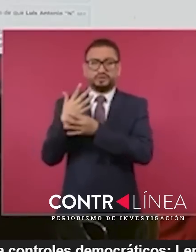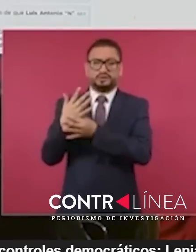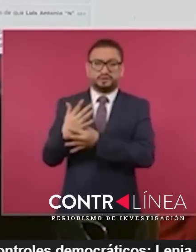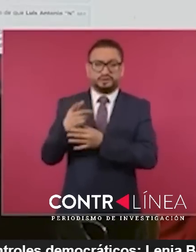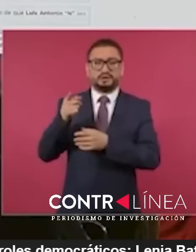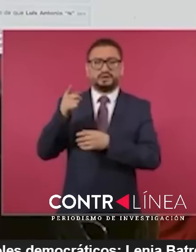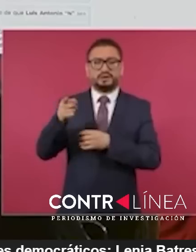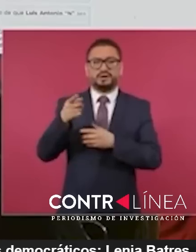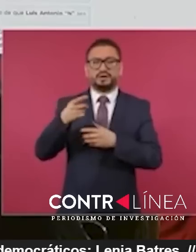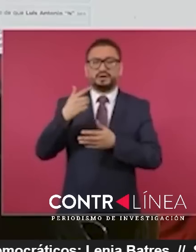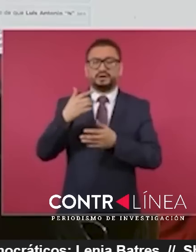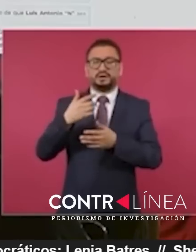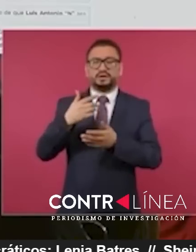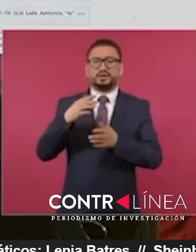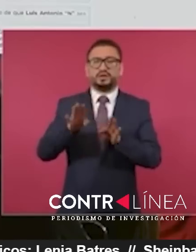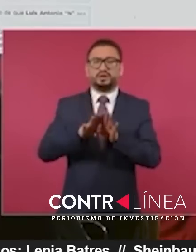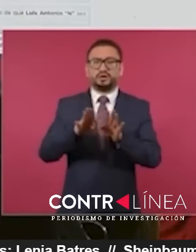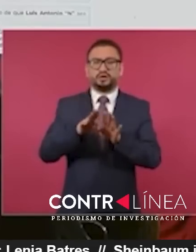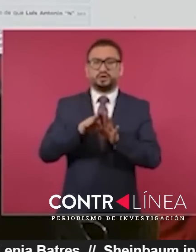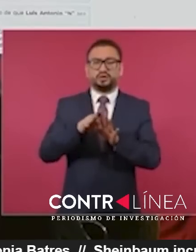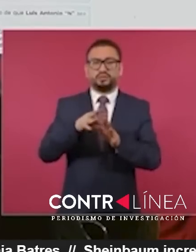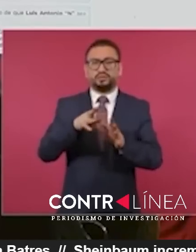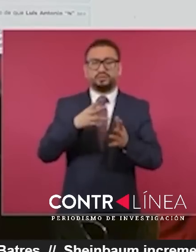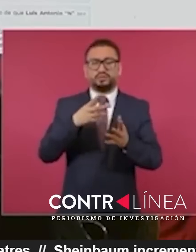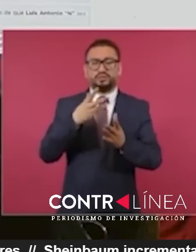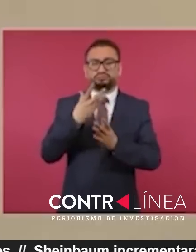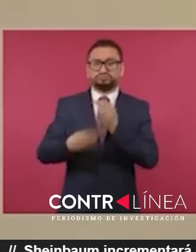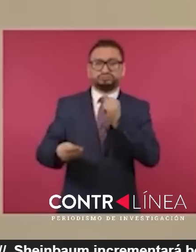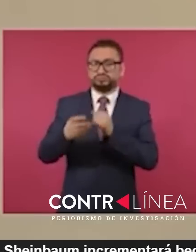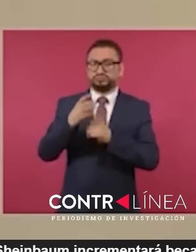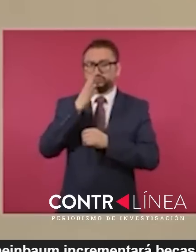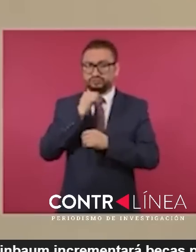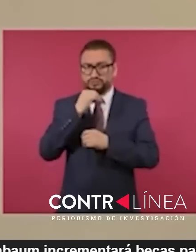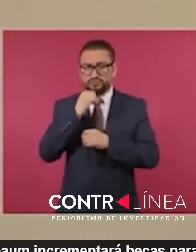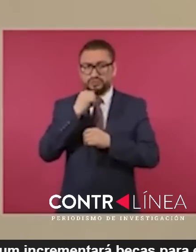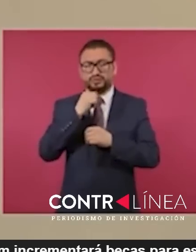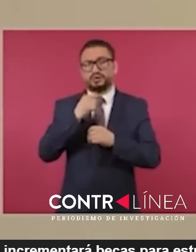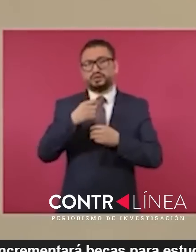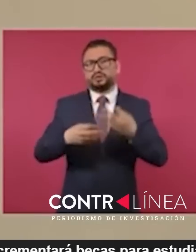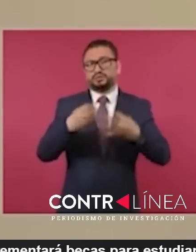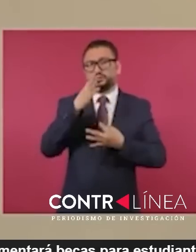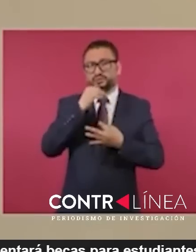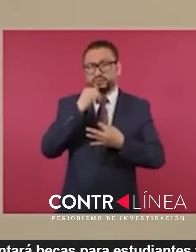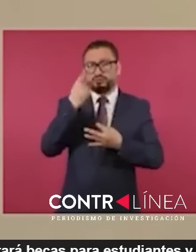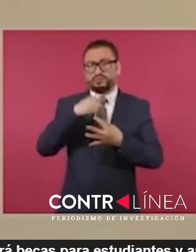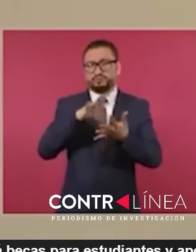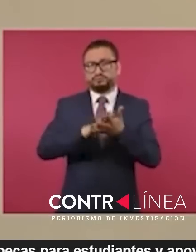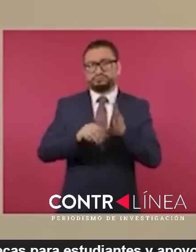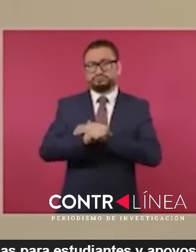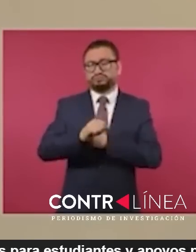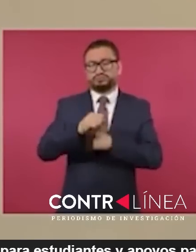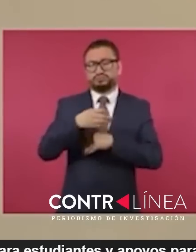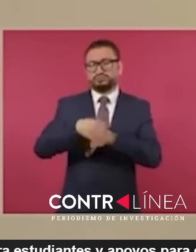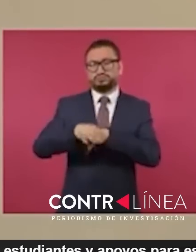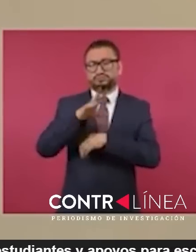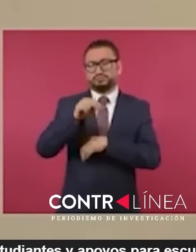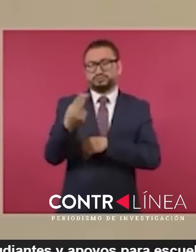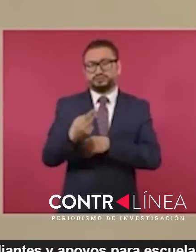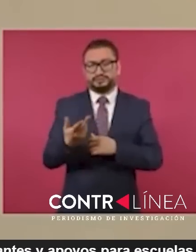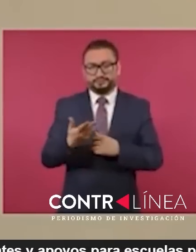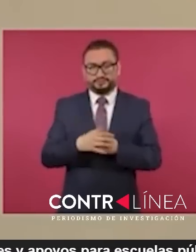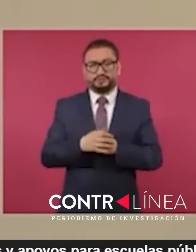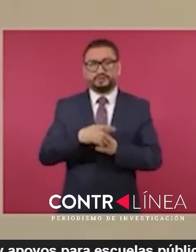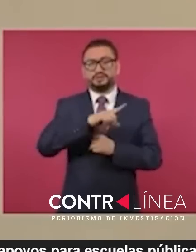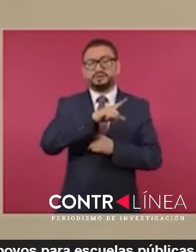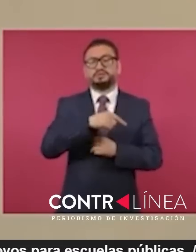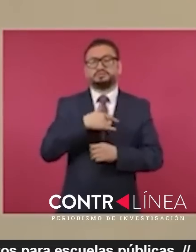un alto riesgo de sustracción, no lo era tanto como para justificar la prisión preventiva. También